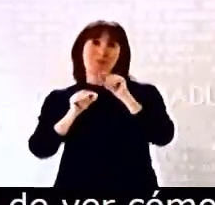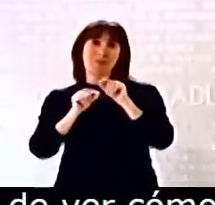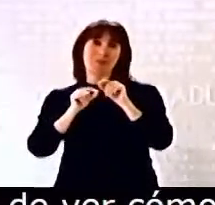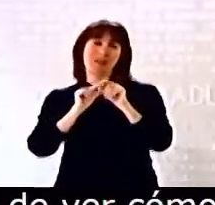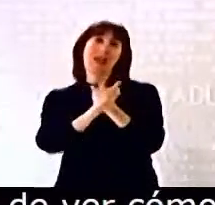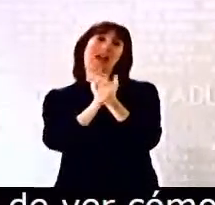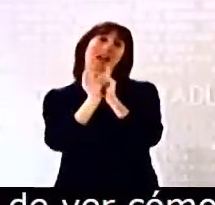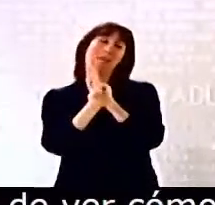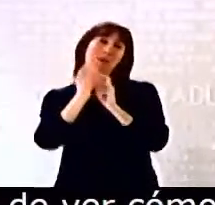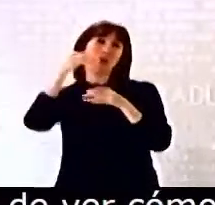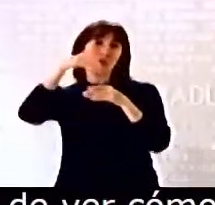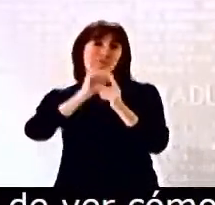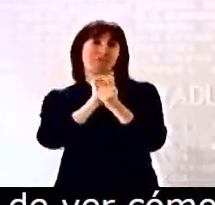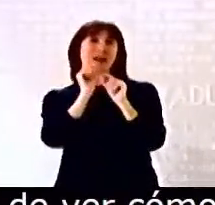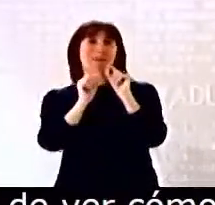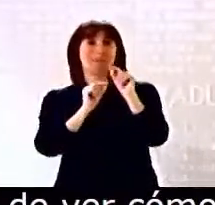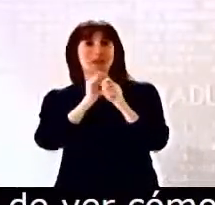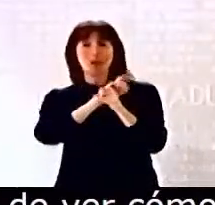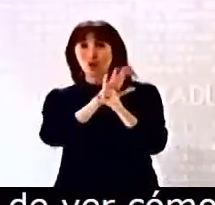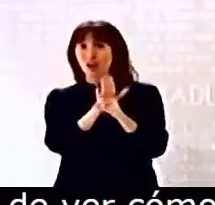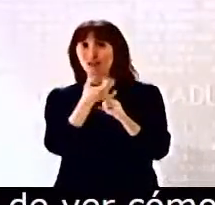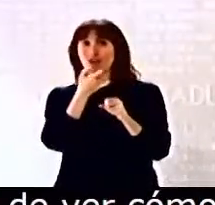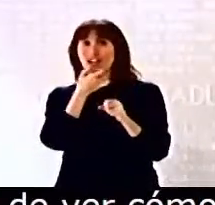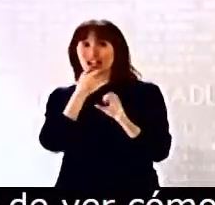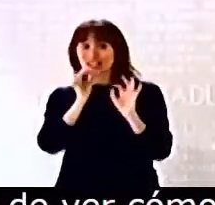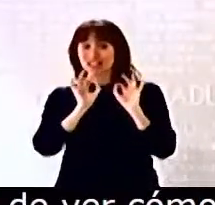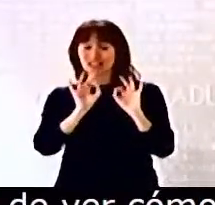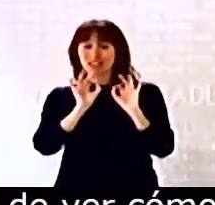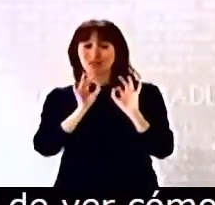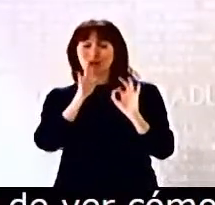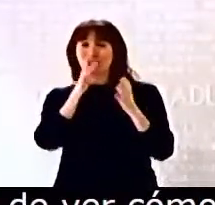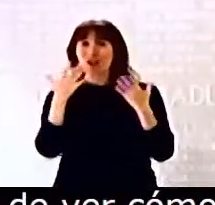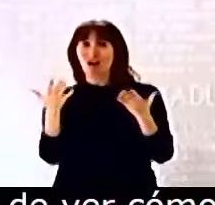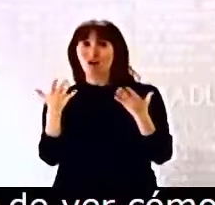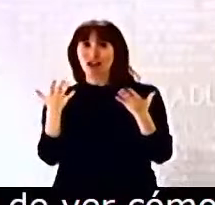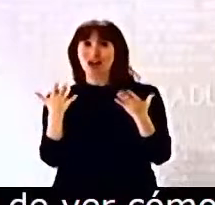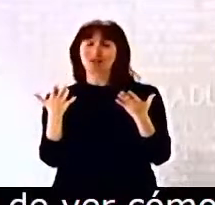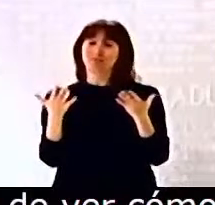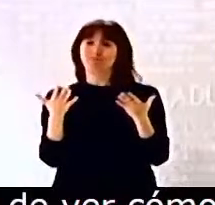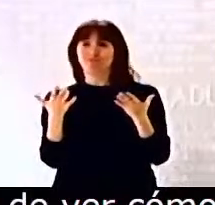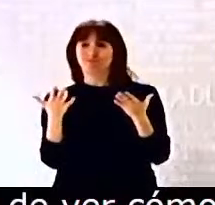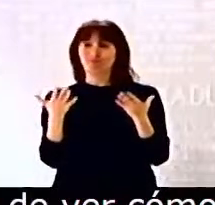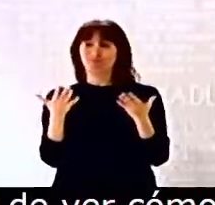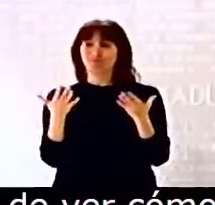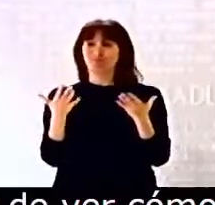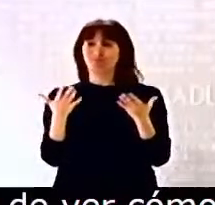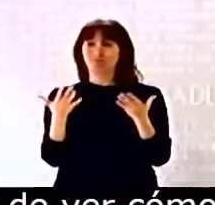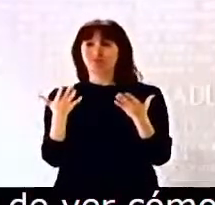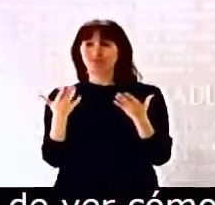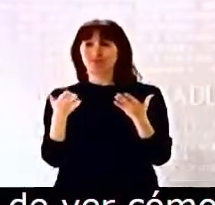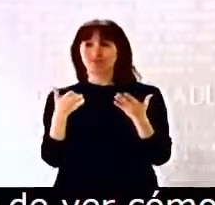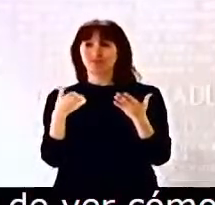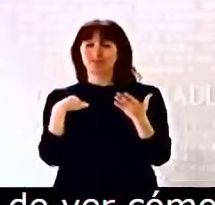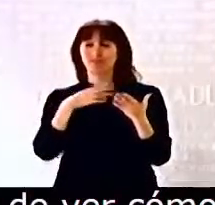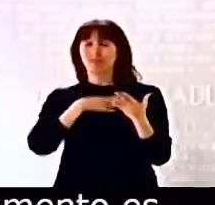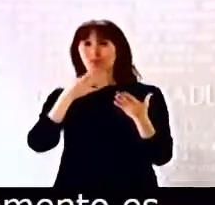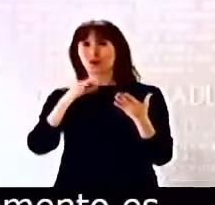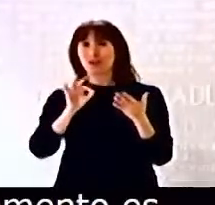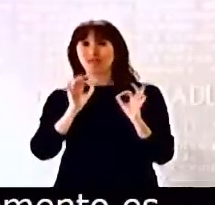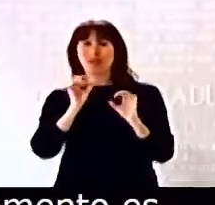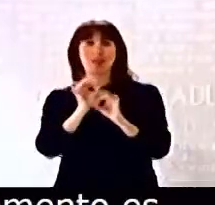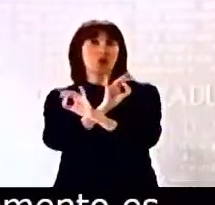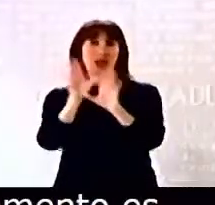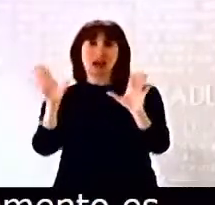variante británica, mejor dicho, que creo que en este momento es preferible hablar con